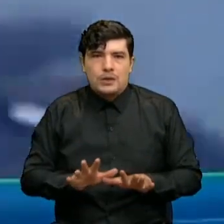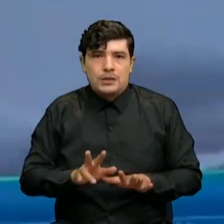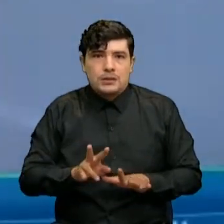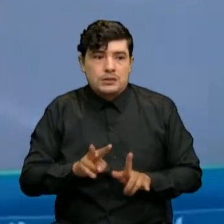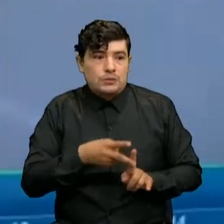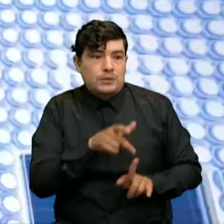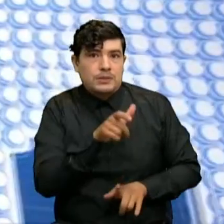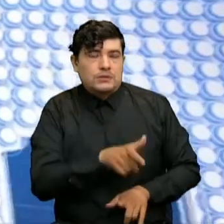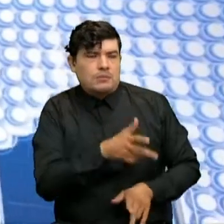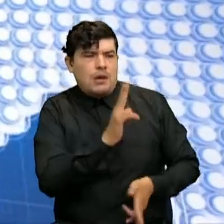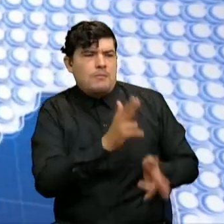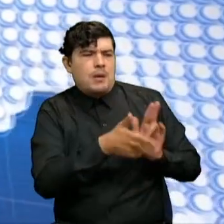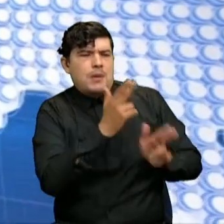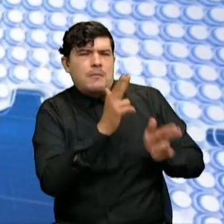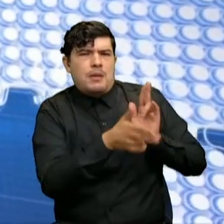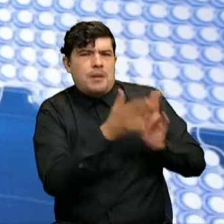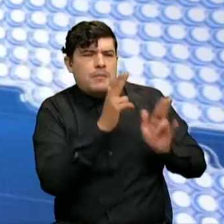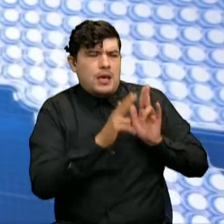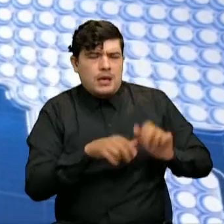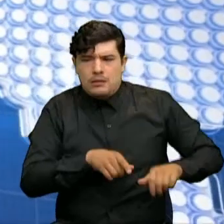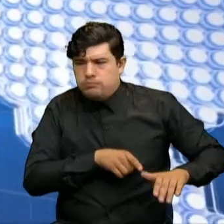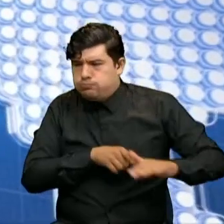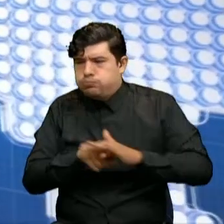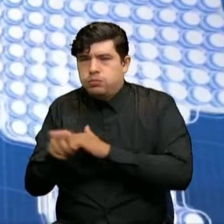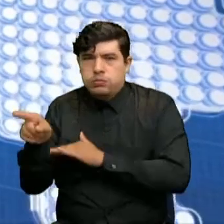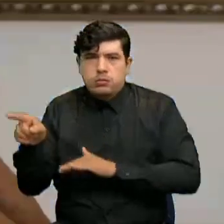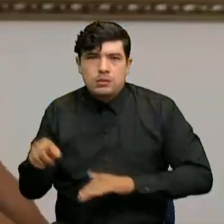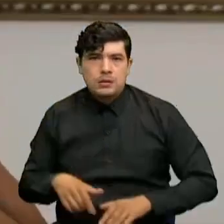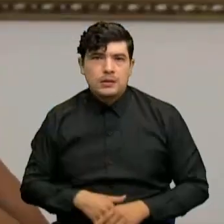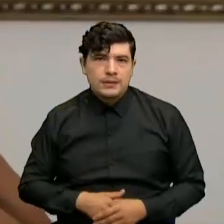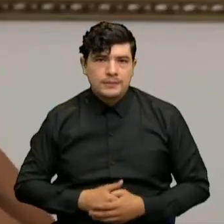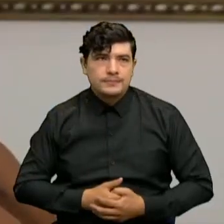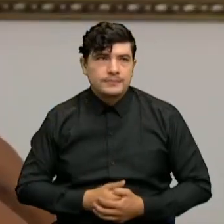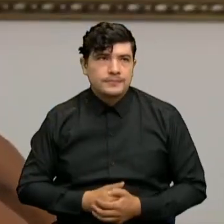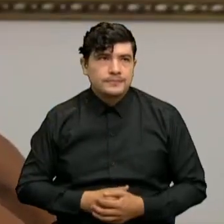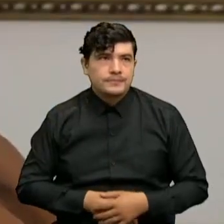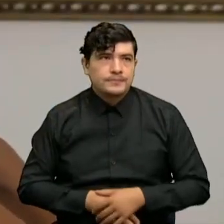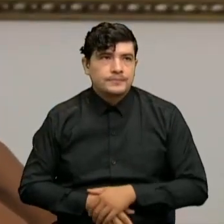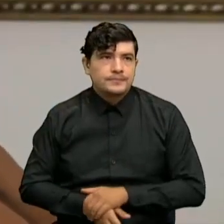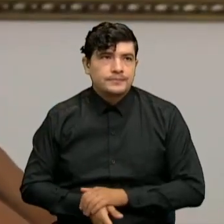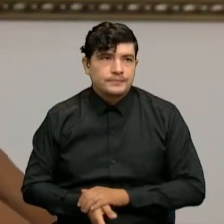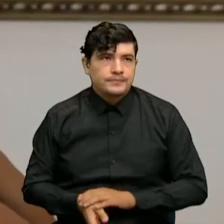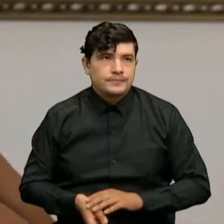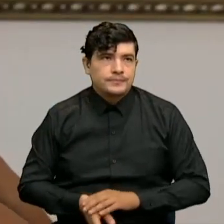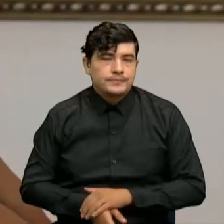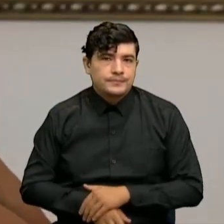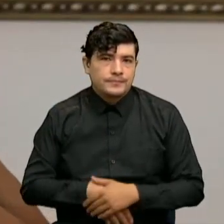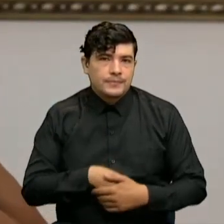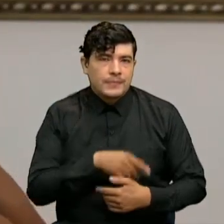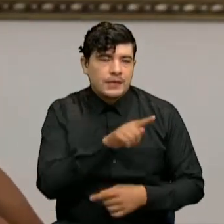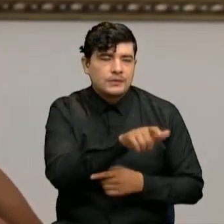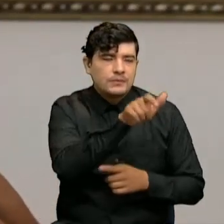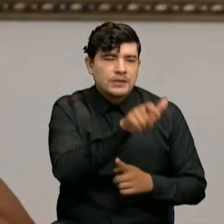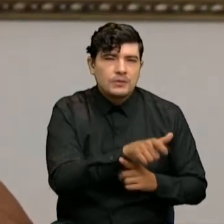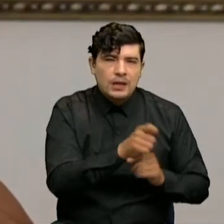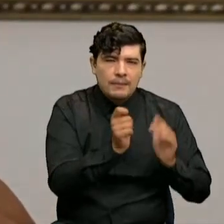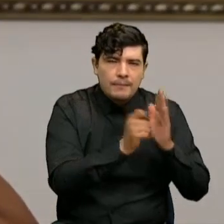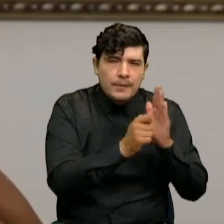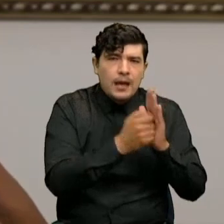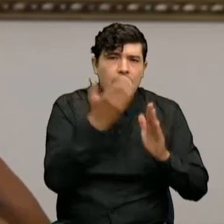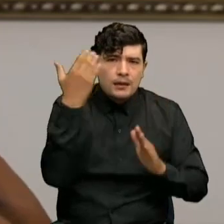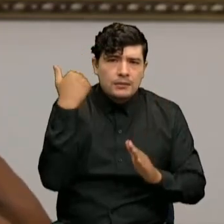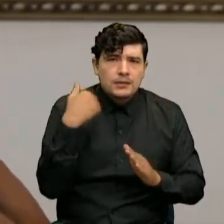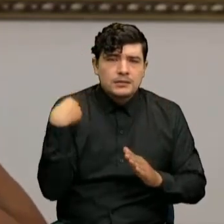fuego en su contra y luego de esta acción huyen del lugar tenía antecedentes penales lo vinculaban al grupo